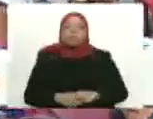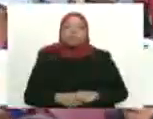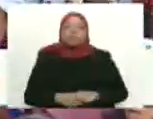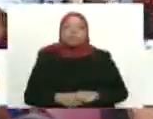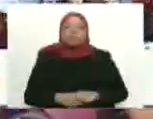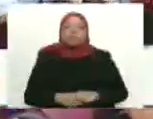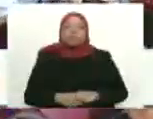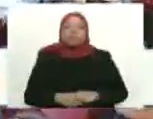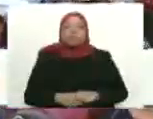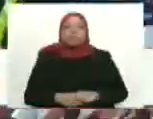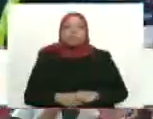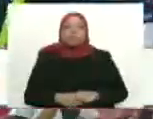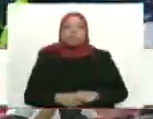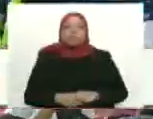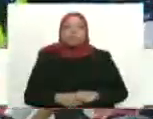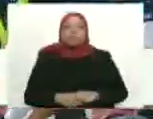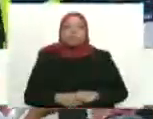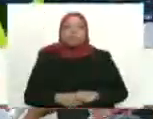Tabla.